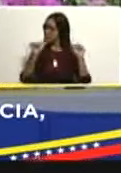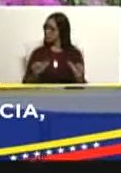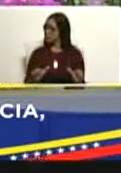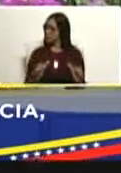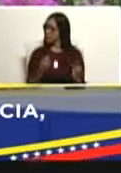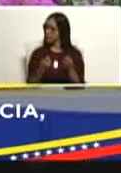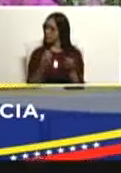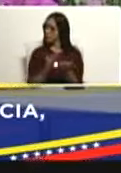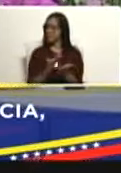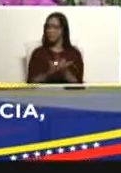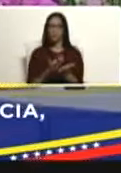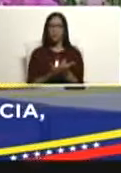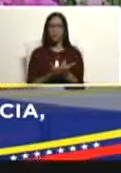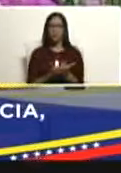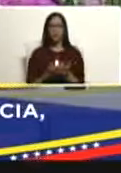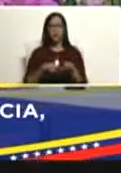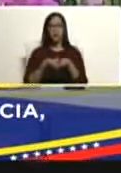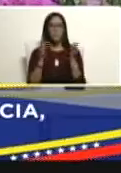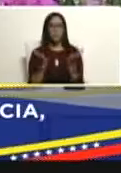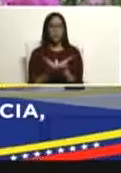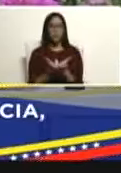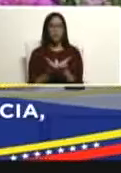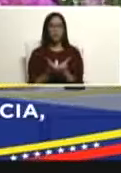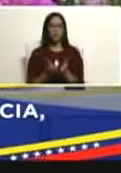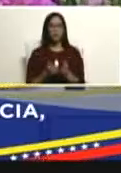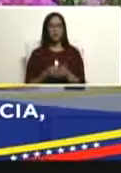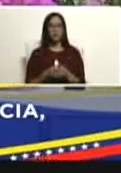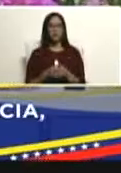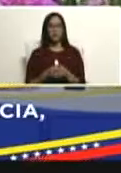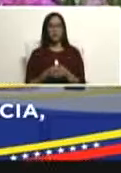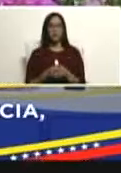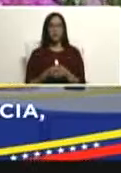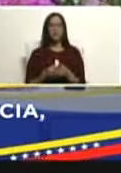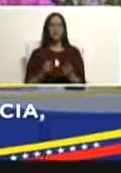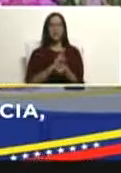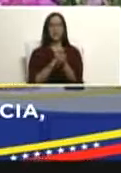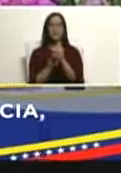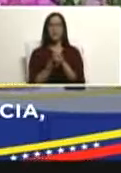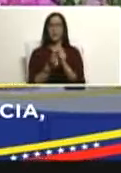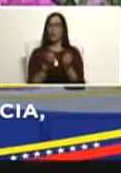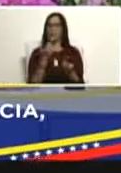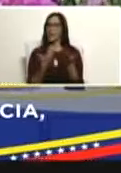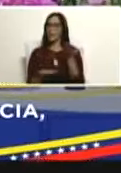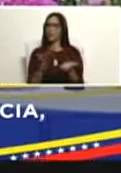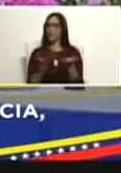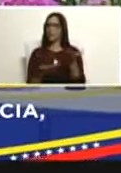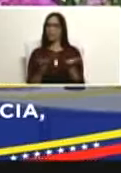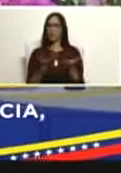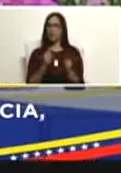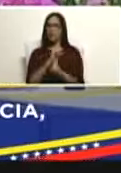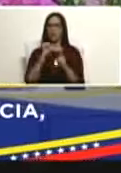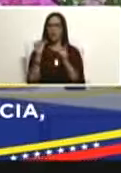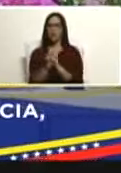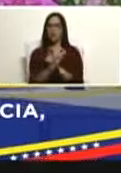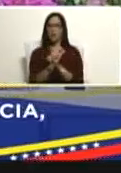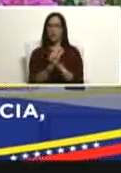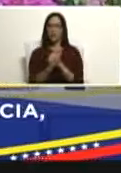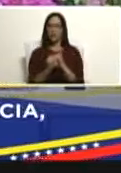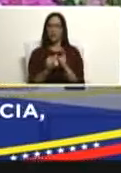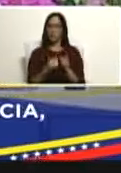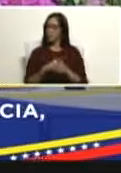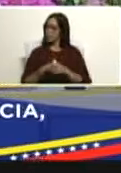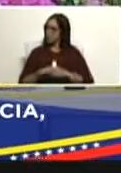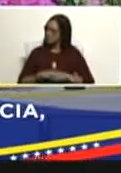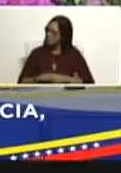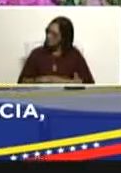industrial, depredador, contaminador, revirtió el equilibrio ecológico que duró millones de años